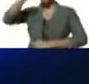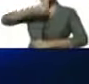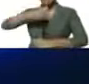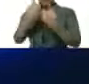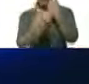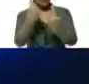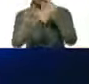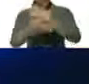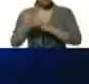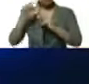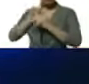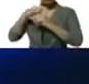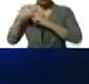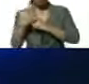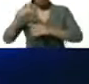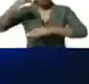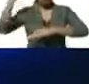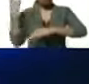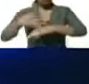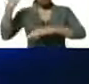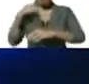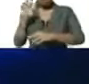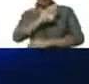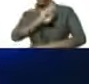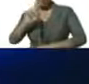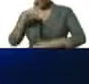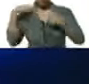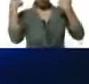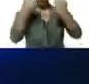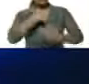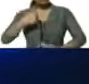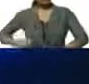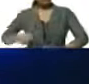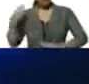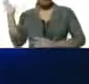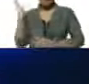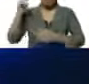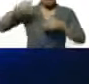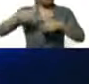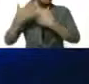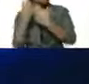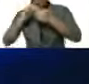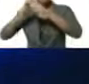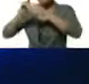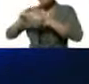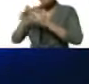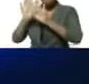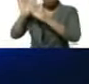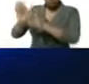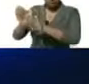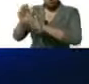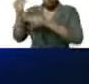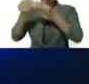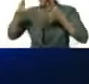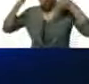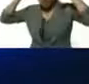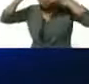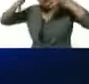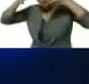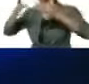en situación de gravedad en la República Popular China y han venido aquí a prestar asistencia